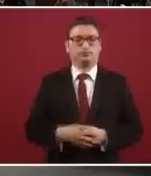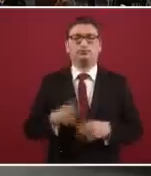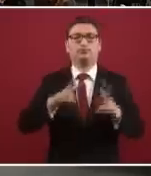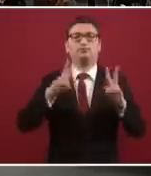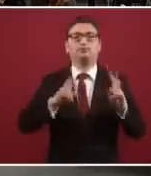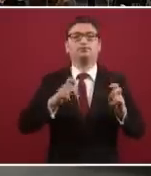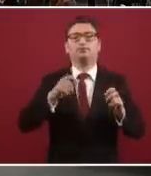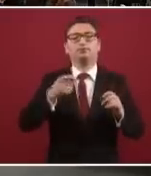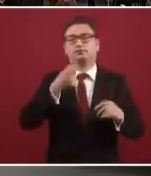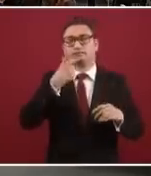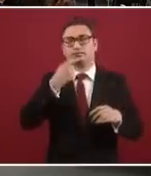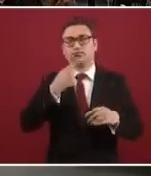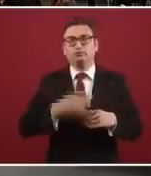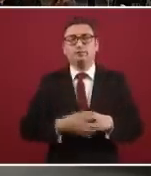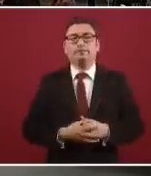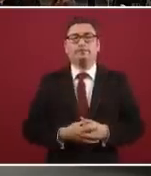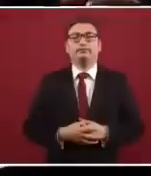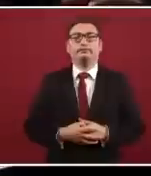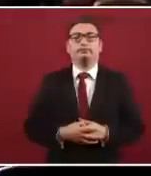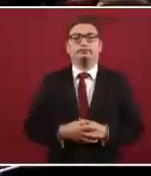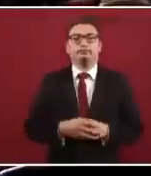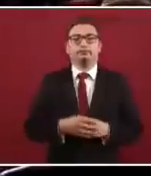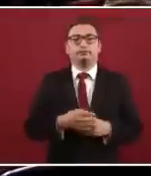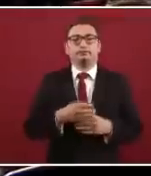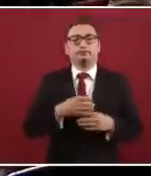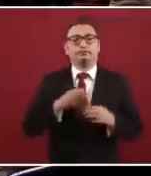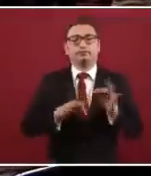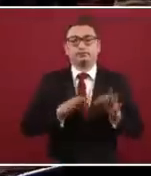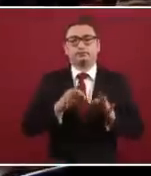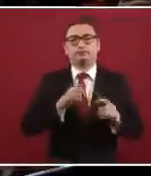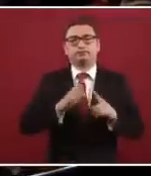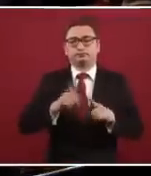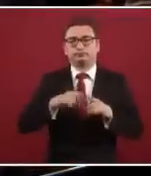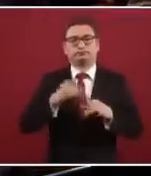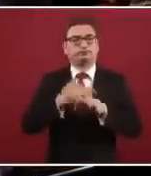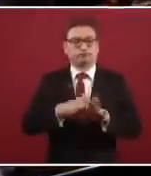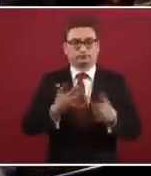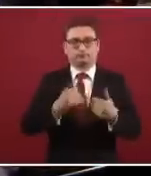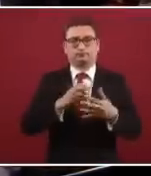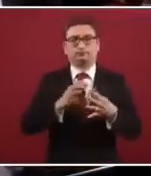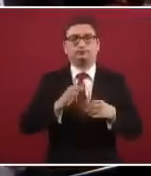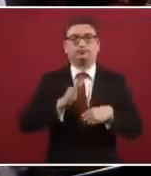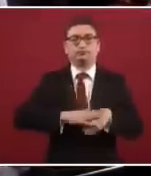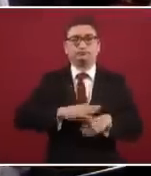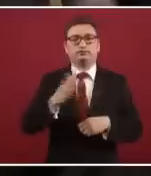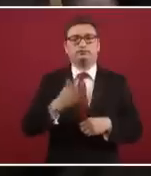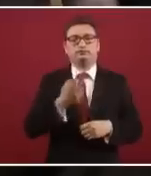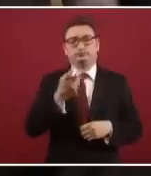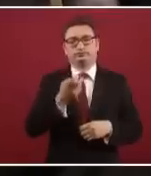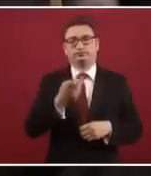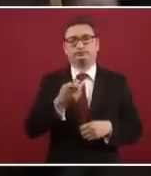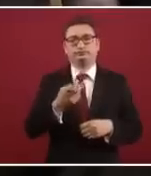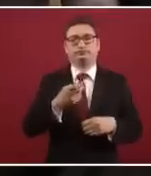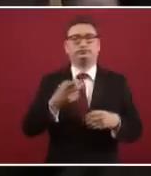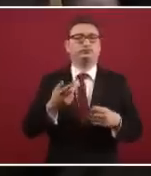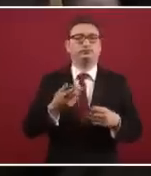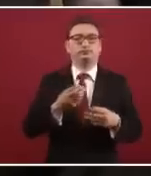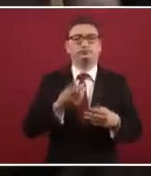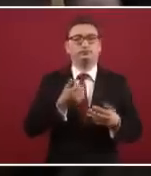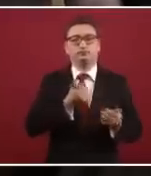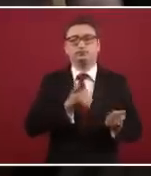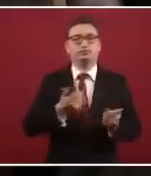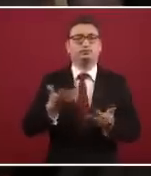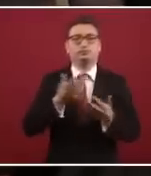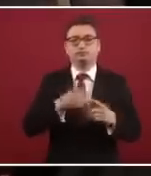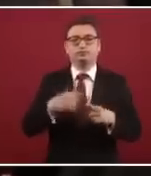los medicamentos, tratamiento con cáncer, si nos puede dar más detalles sobre eso, para cuánto surte, cuál